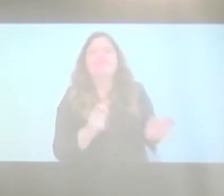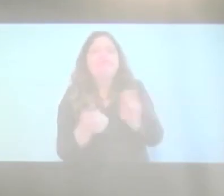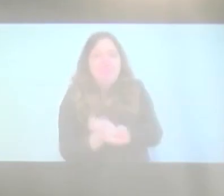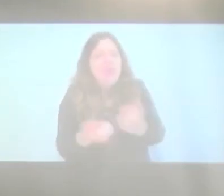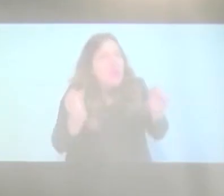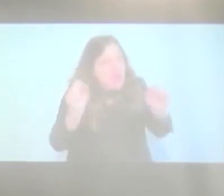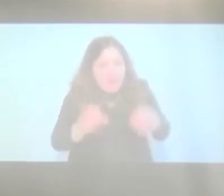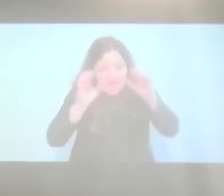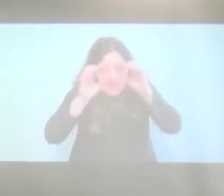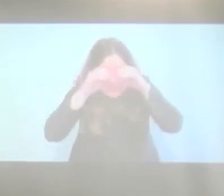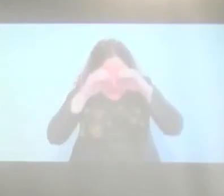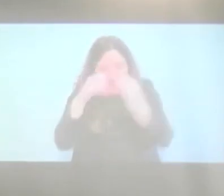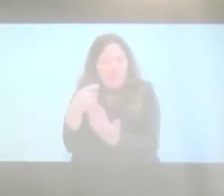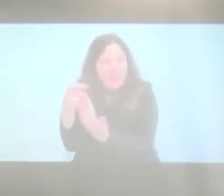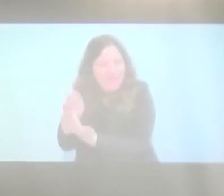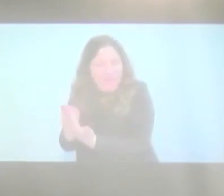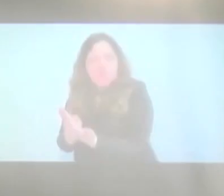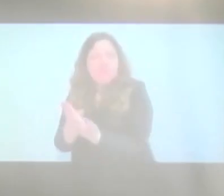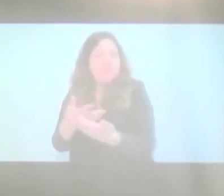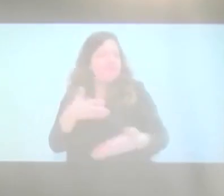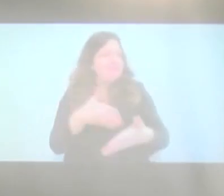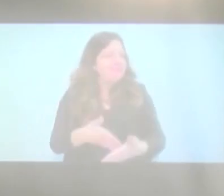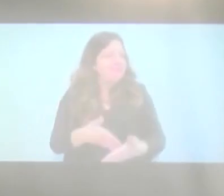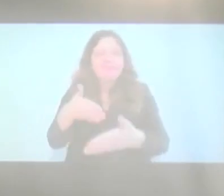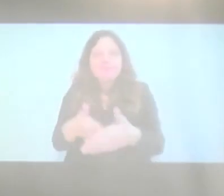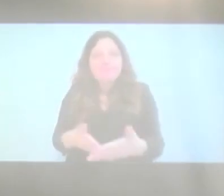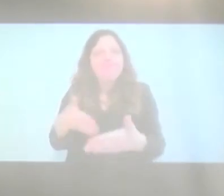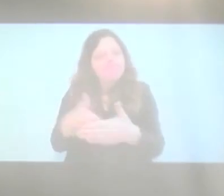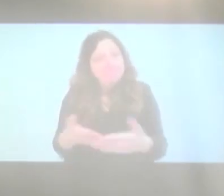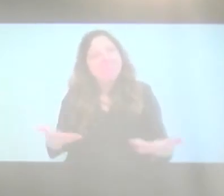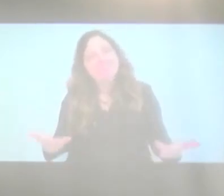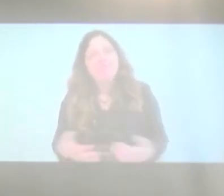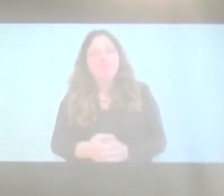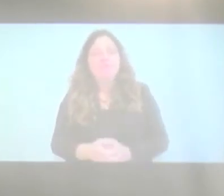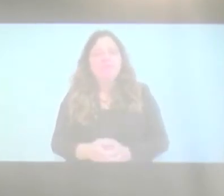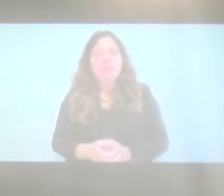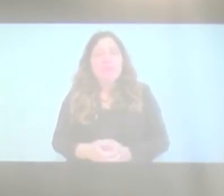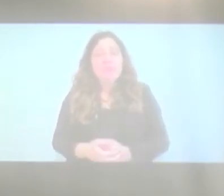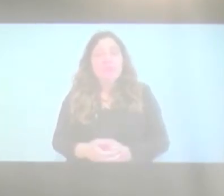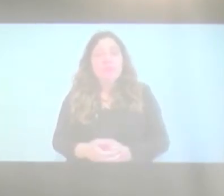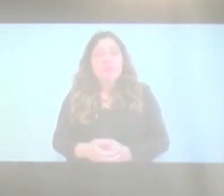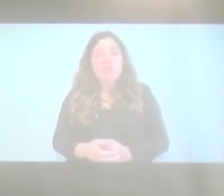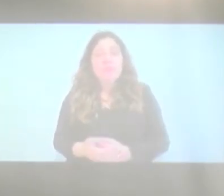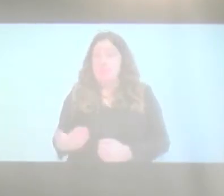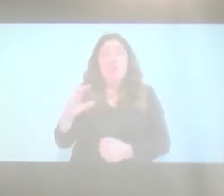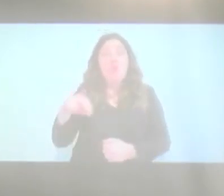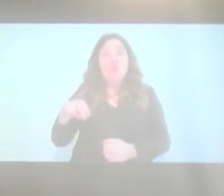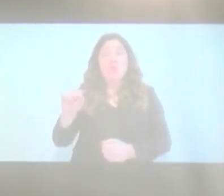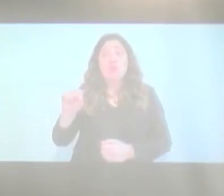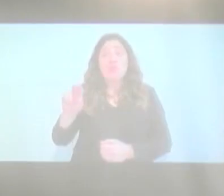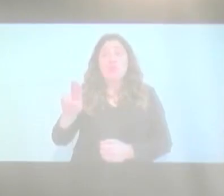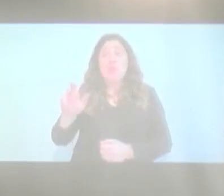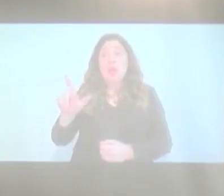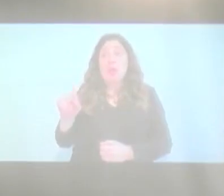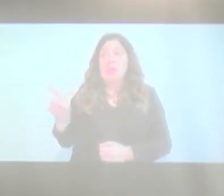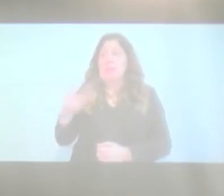de este tipo de iniciativas. Antes que Consuelo me rete, por favor